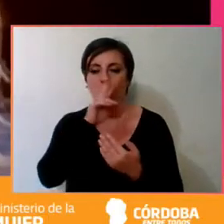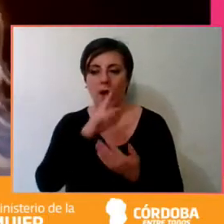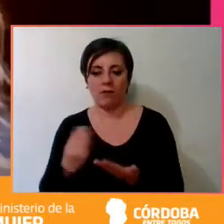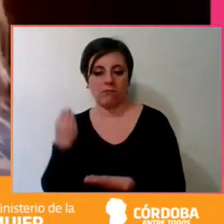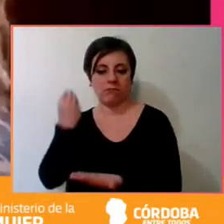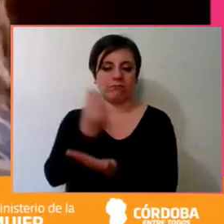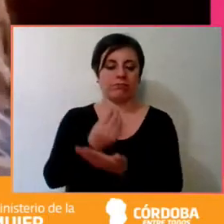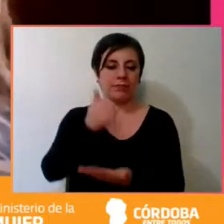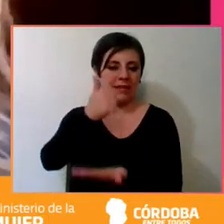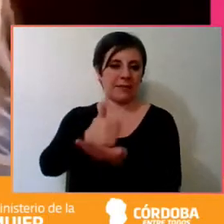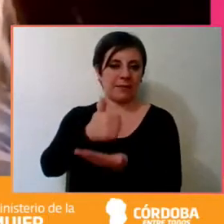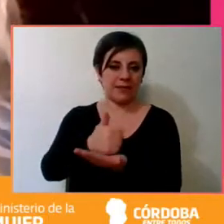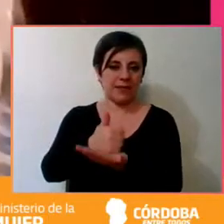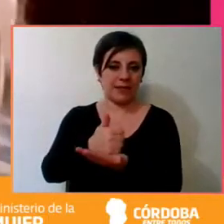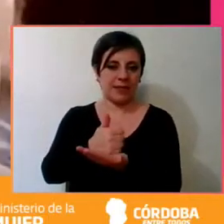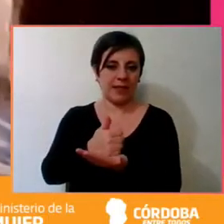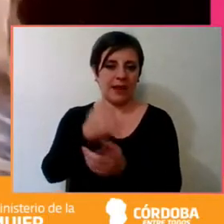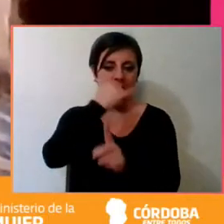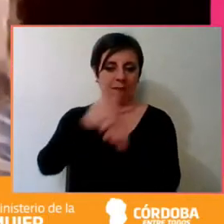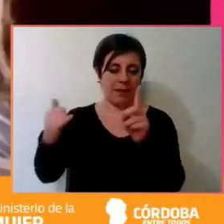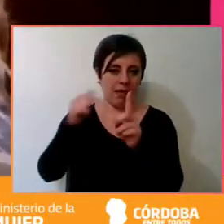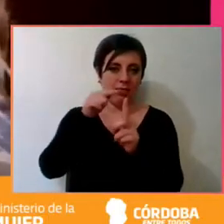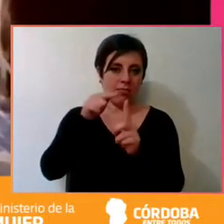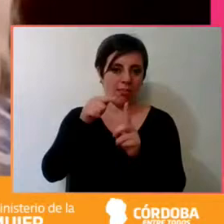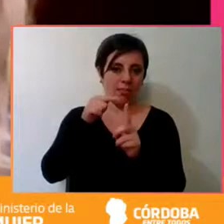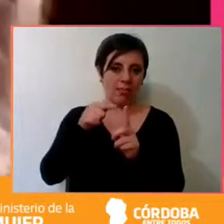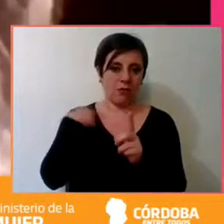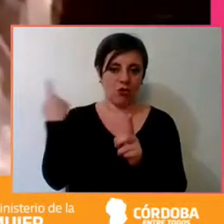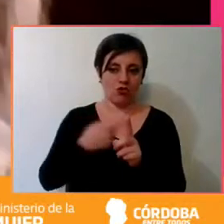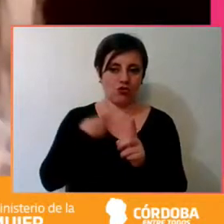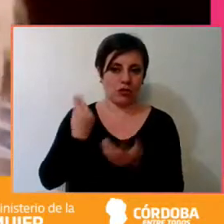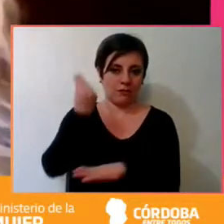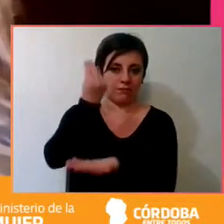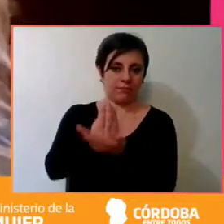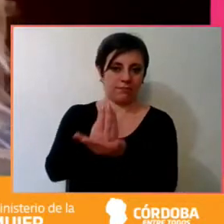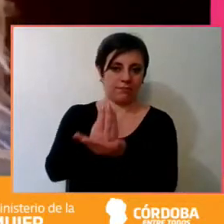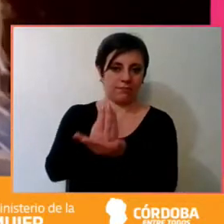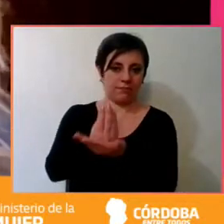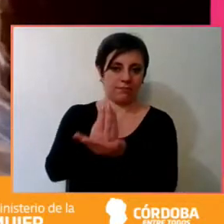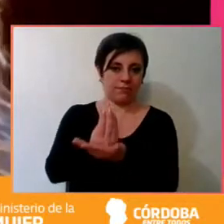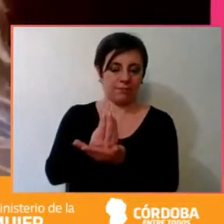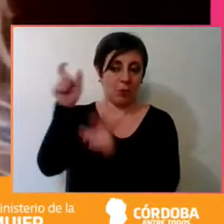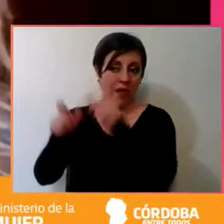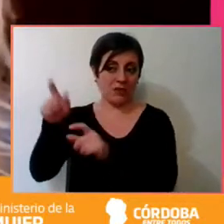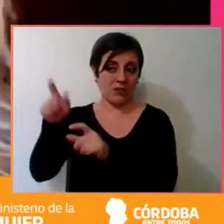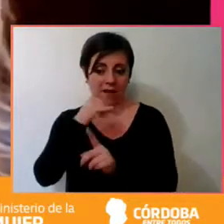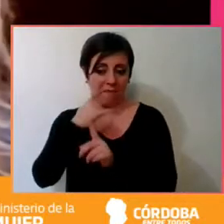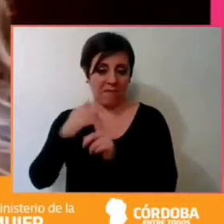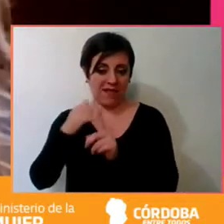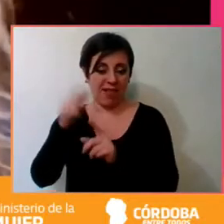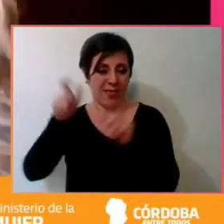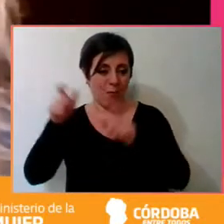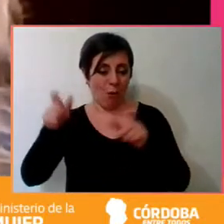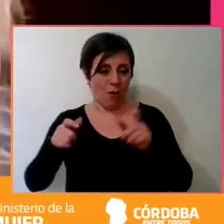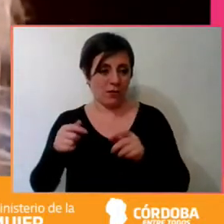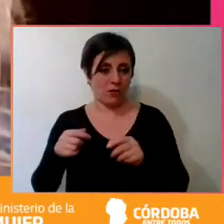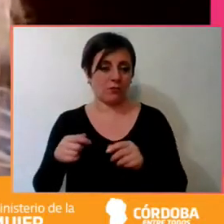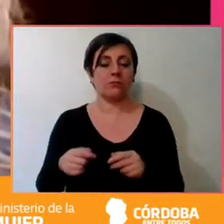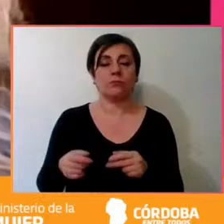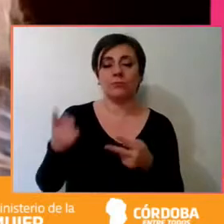representadas en la mitad, siendo nosotras la mitad de la población. Pero tiene dos elementos adicionales